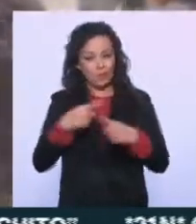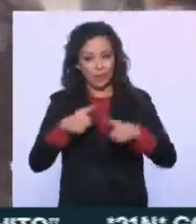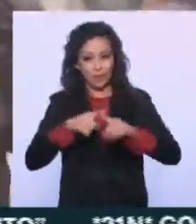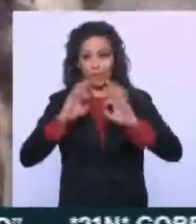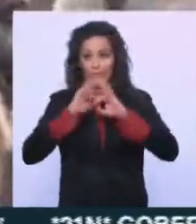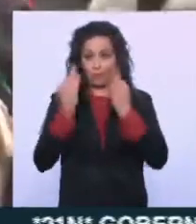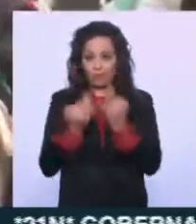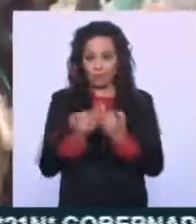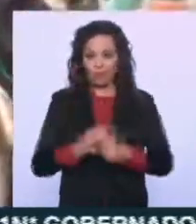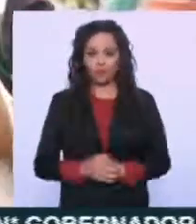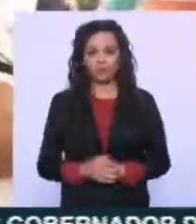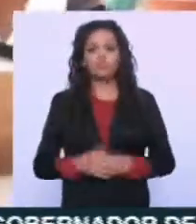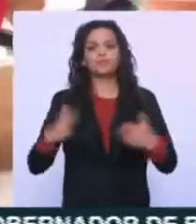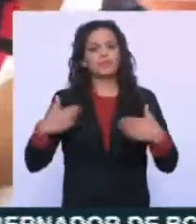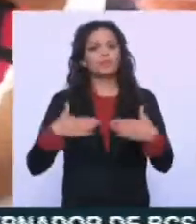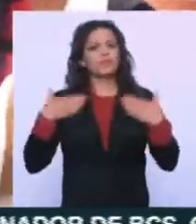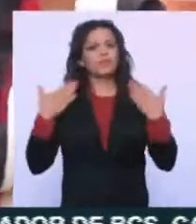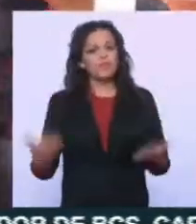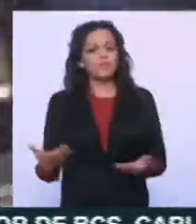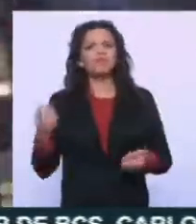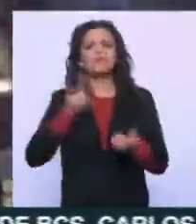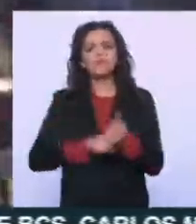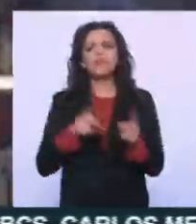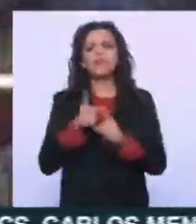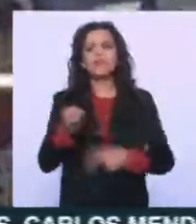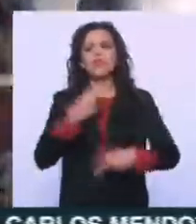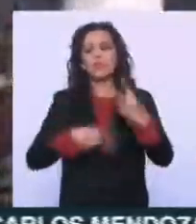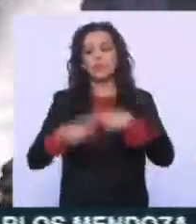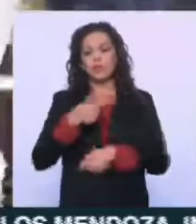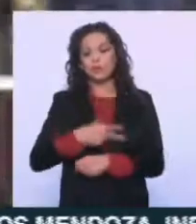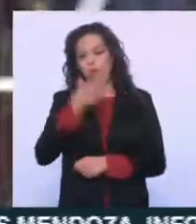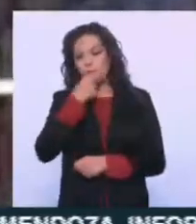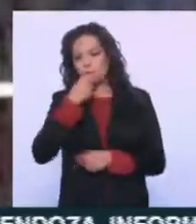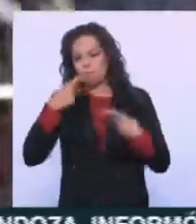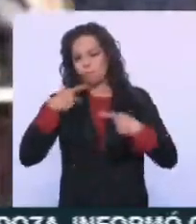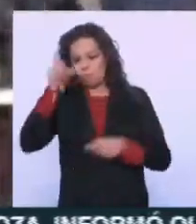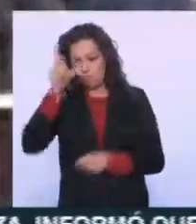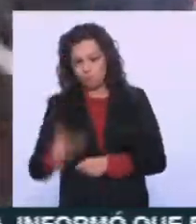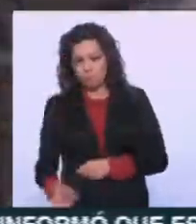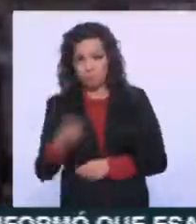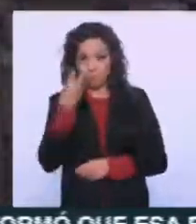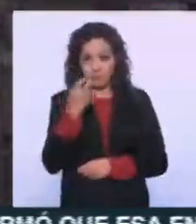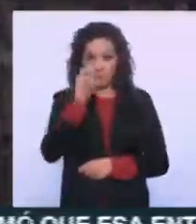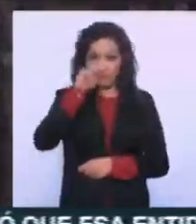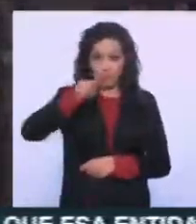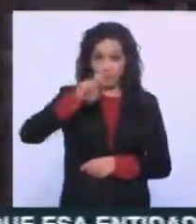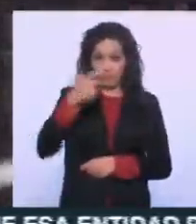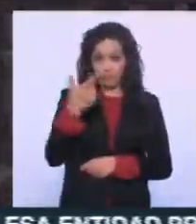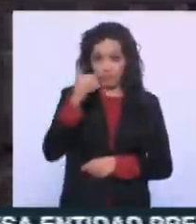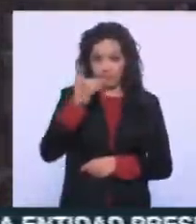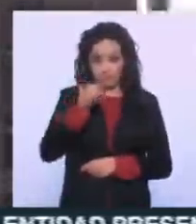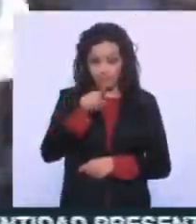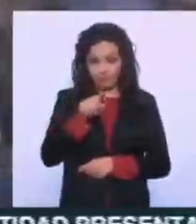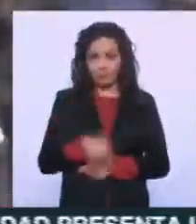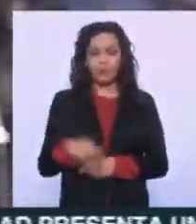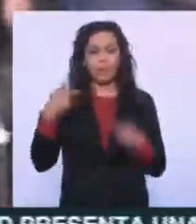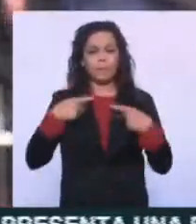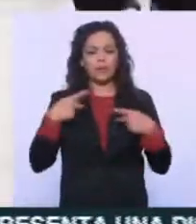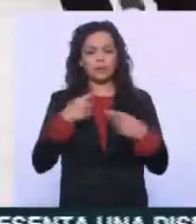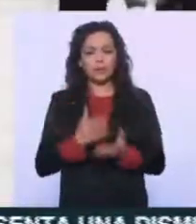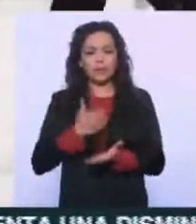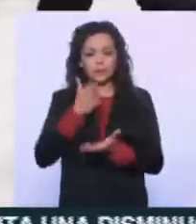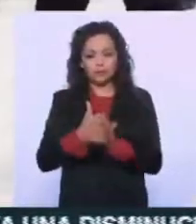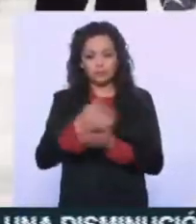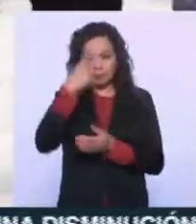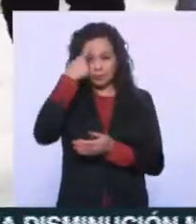Dicen que la confianza empieza con un nombre. Es por ello que el Instituto Nacional de Estadística y Geografía, INEGI, buscará que sus entrevistadores para este Censo